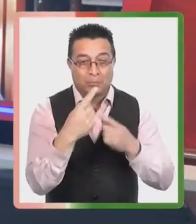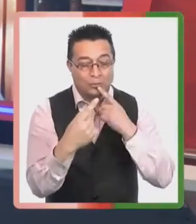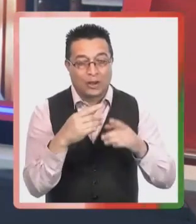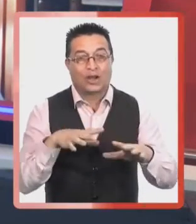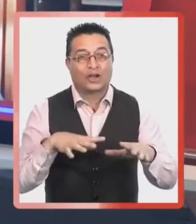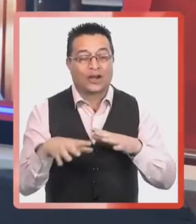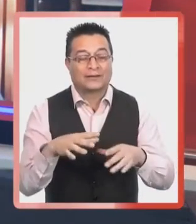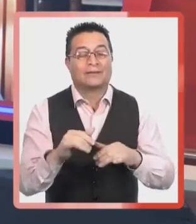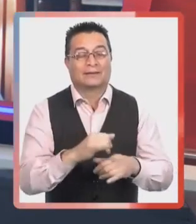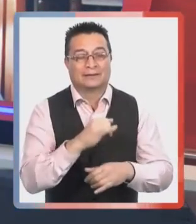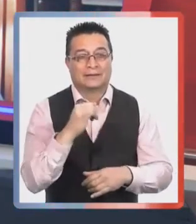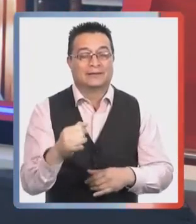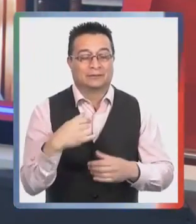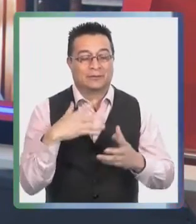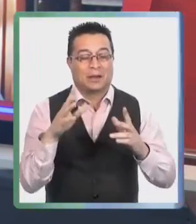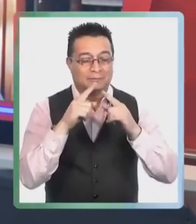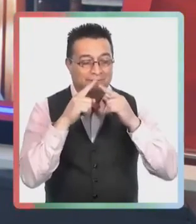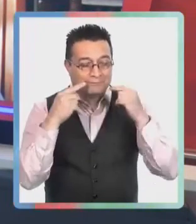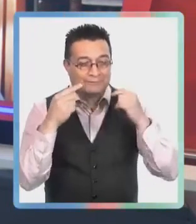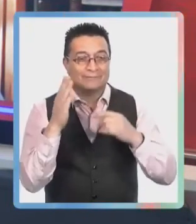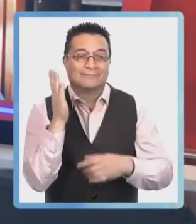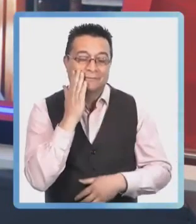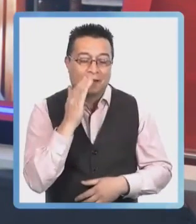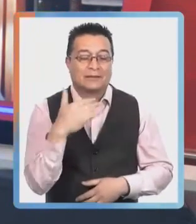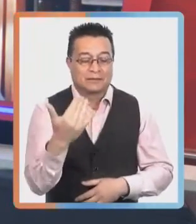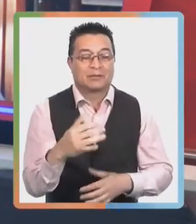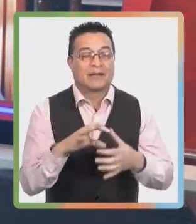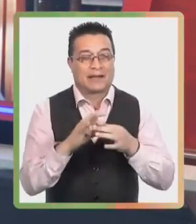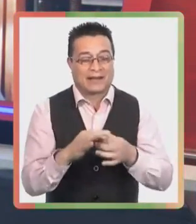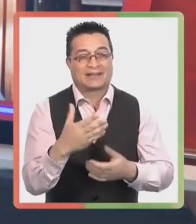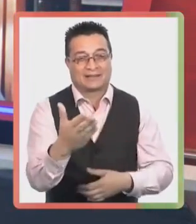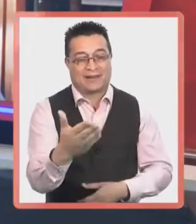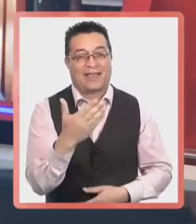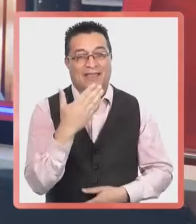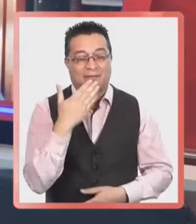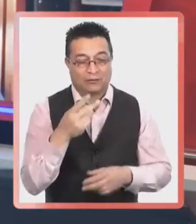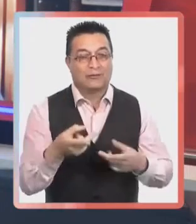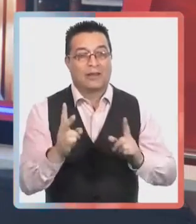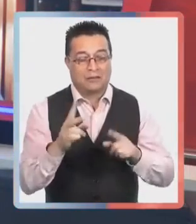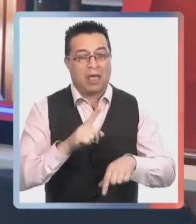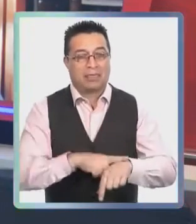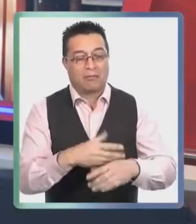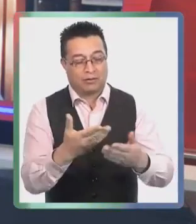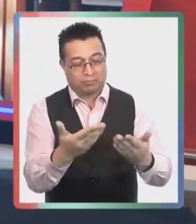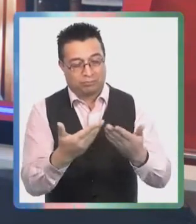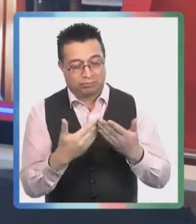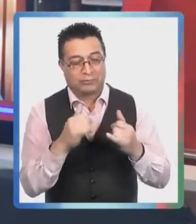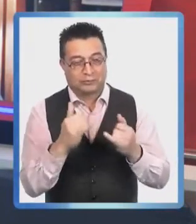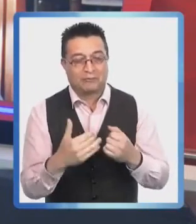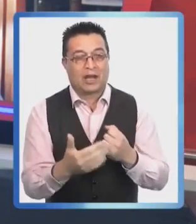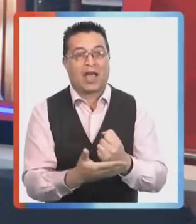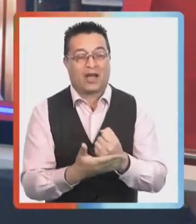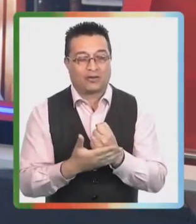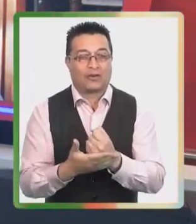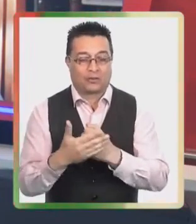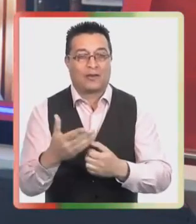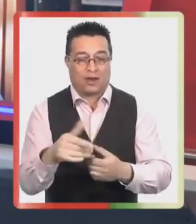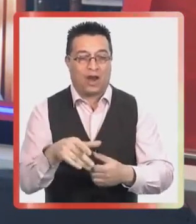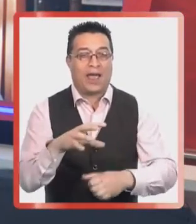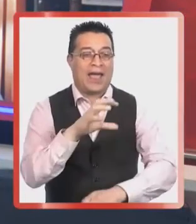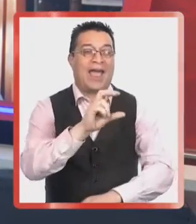de cualquier cosa, siempre con la mayor sonrisa y amabilidad. Así que le agradezco, doctor, también que se dé el tiempo y le dé una manito ahí a los